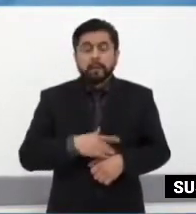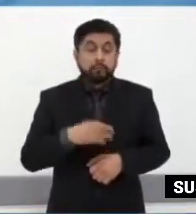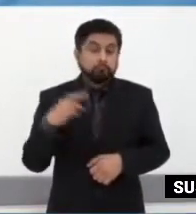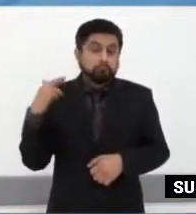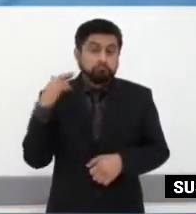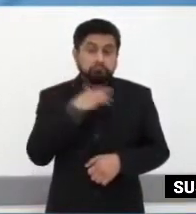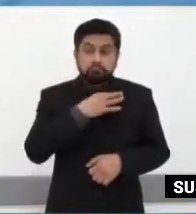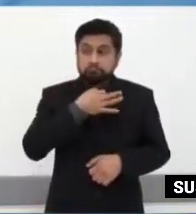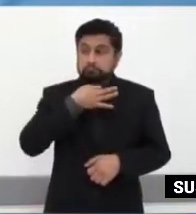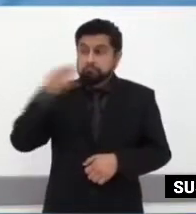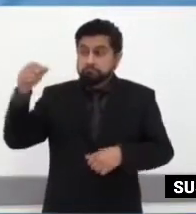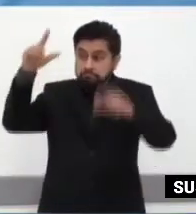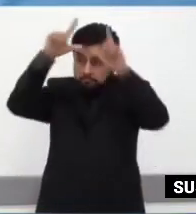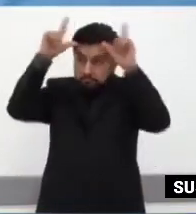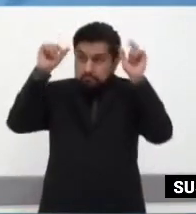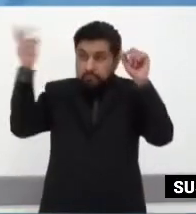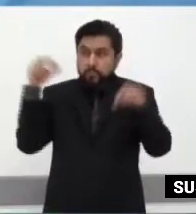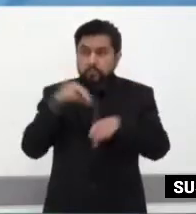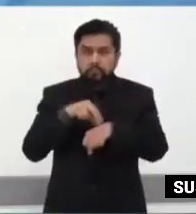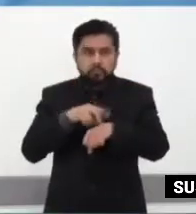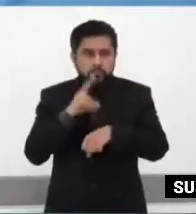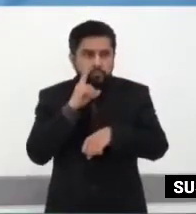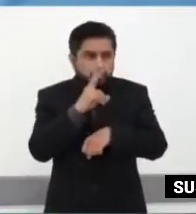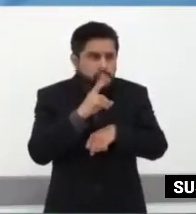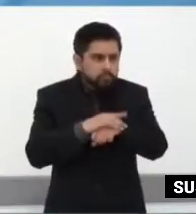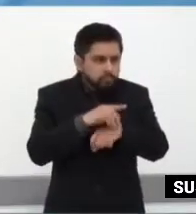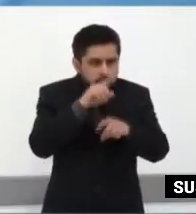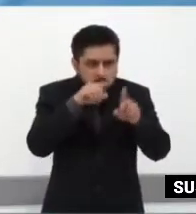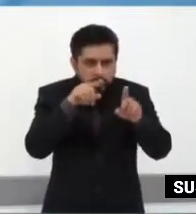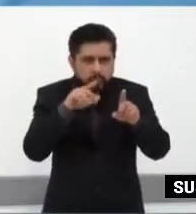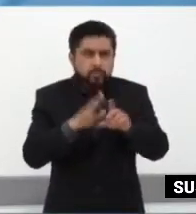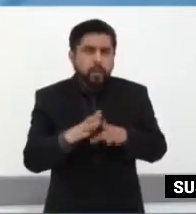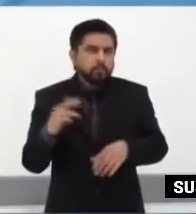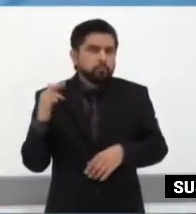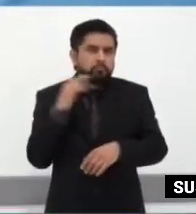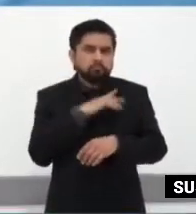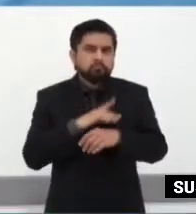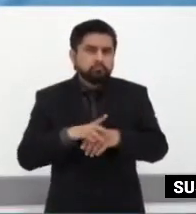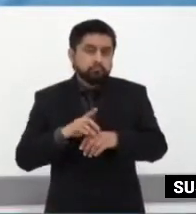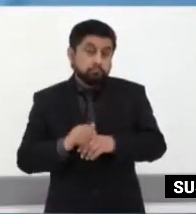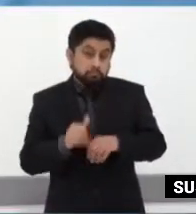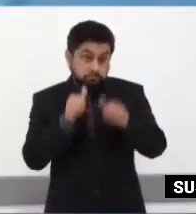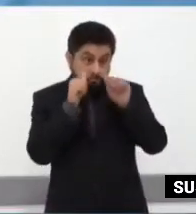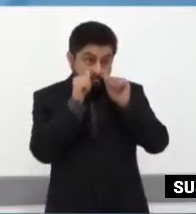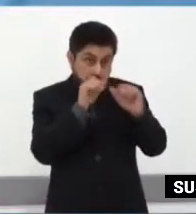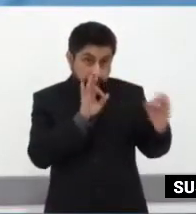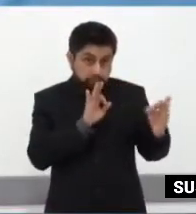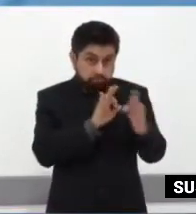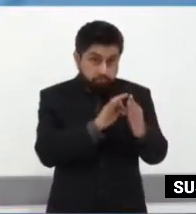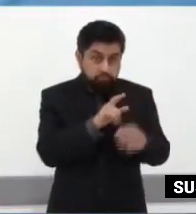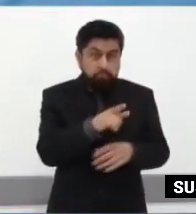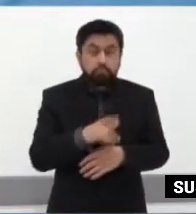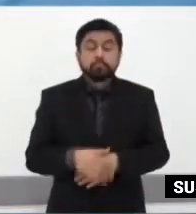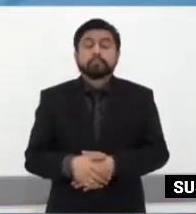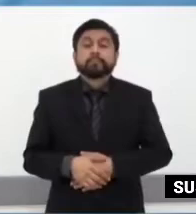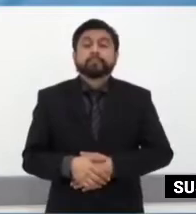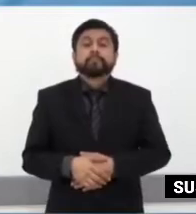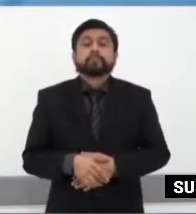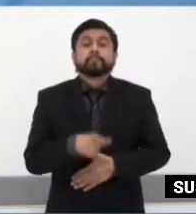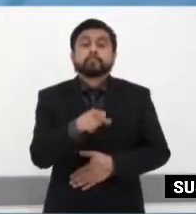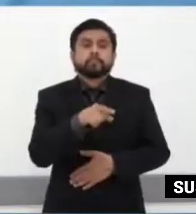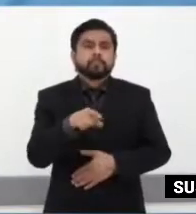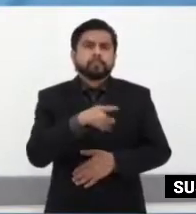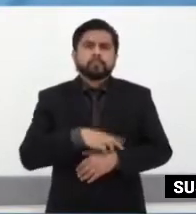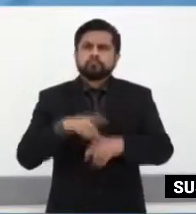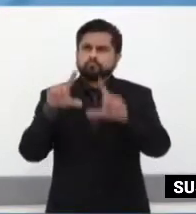área de enfermería o el área médica detecta y acude al paciente. Evidentemente, un área de urgencia debe tener el dominio